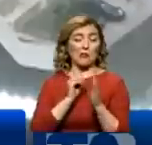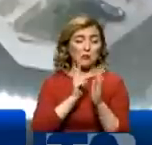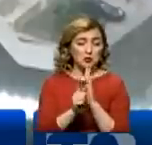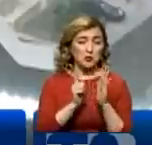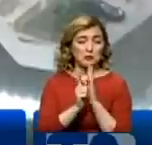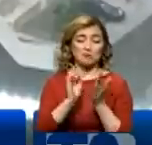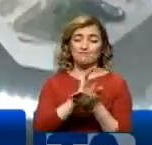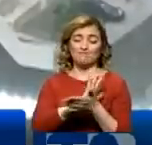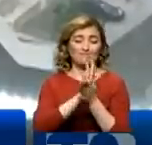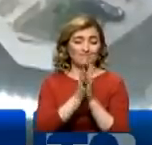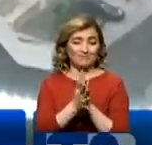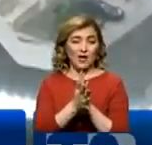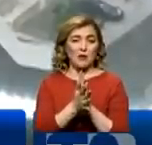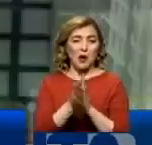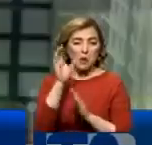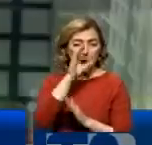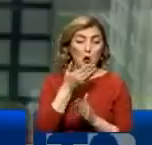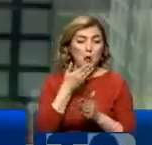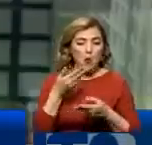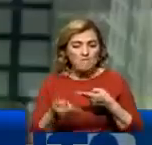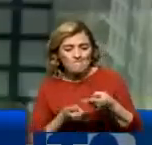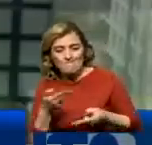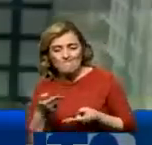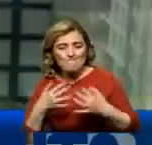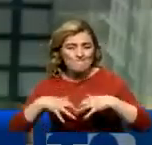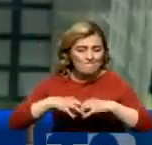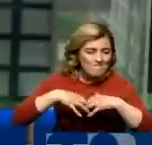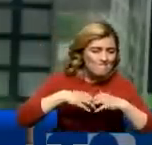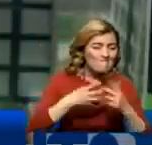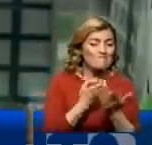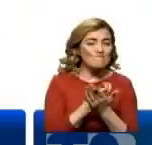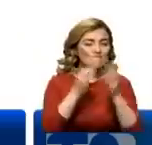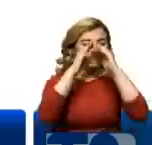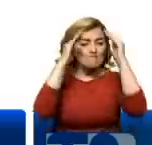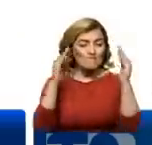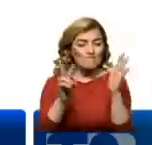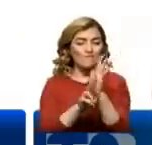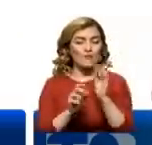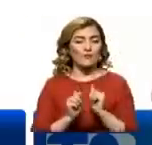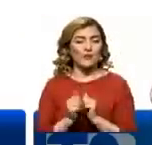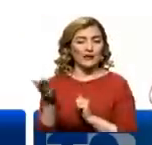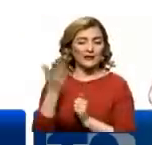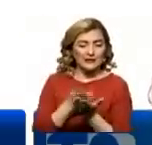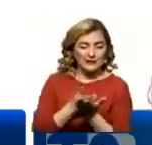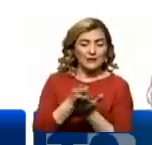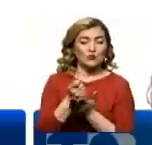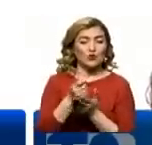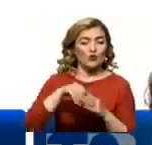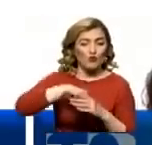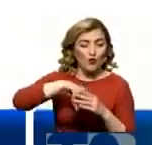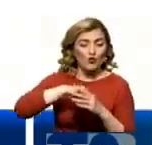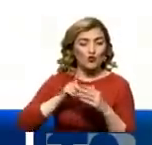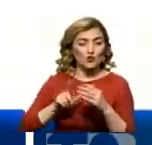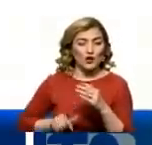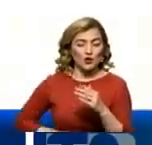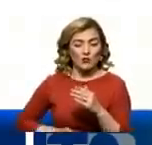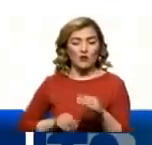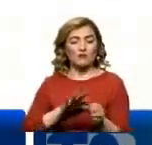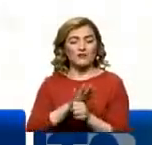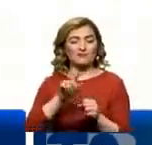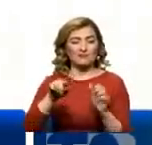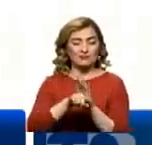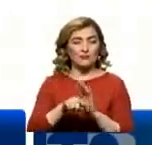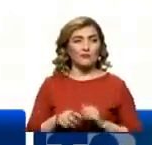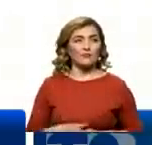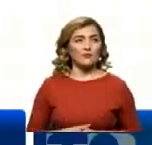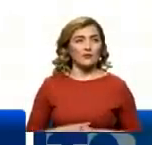buscarán dinamizar más el mercado inmobiliario. Para ello, Paul Granda recordó cuánto habría afectado la inyección de recursos al Fondo de Salud. Lamentablemente